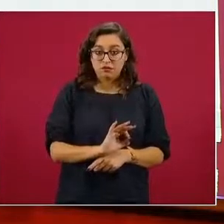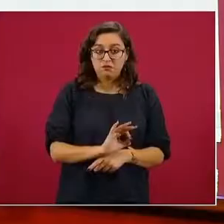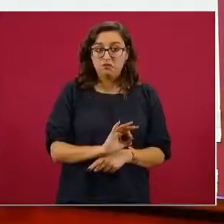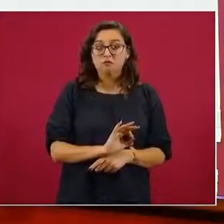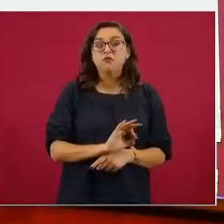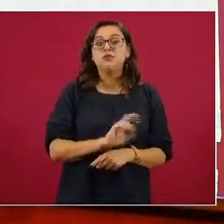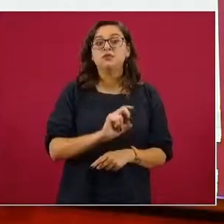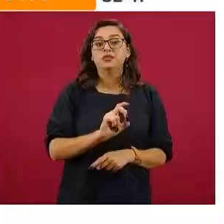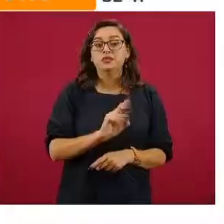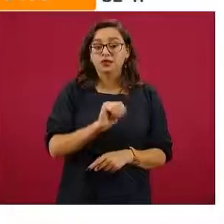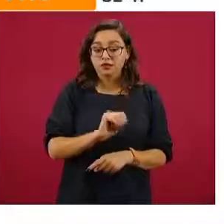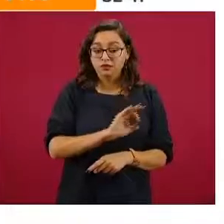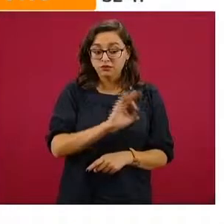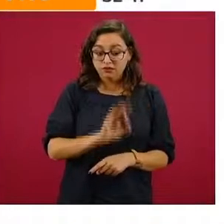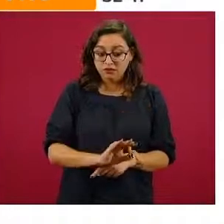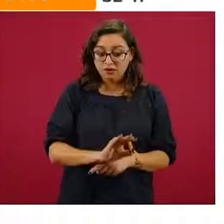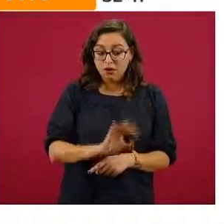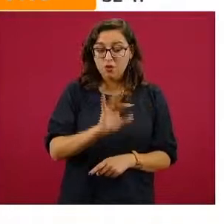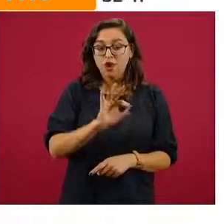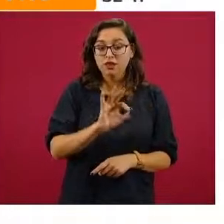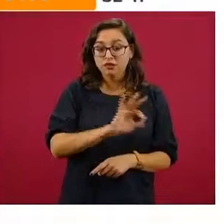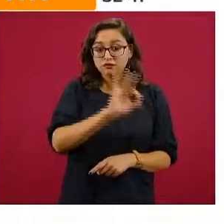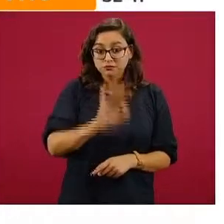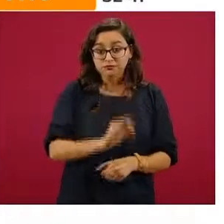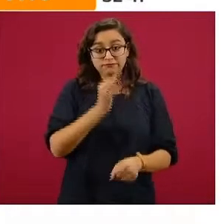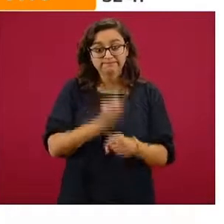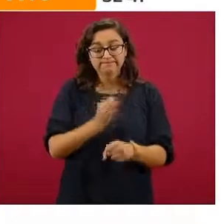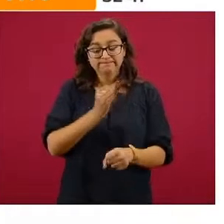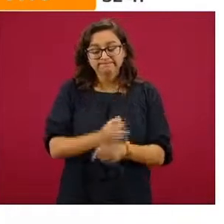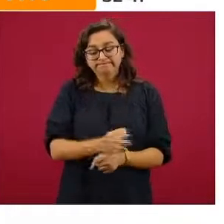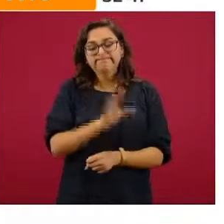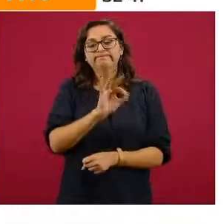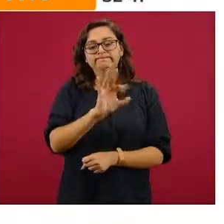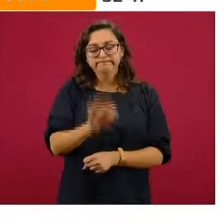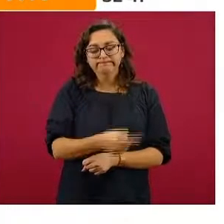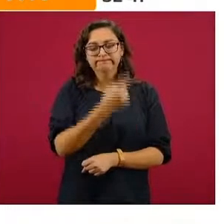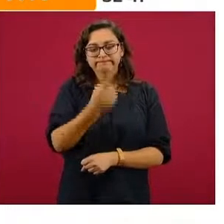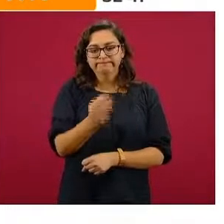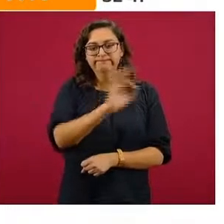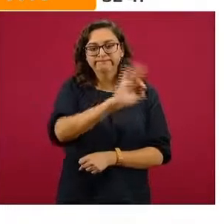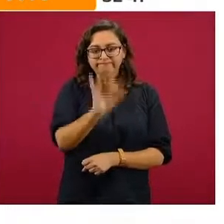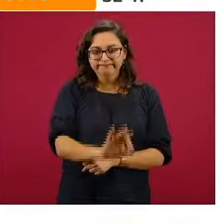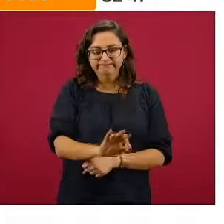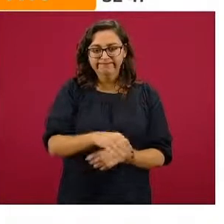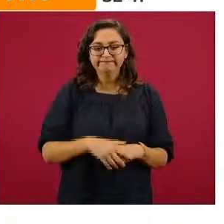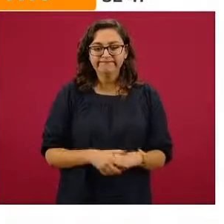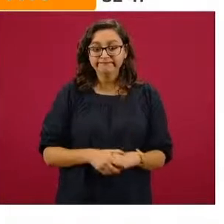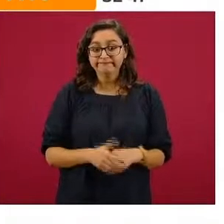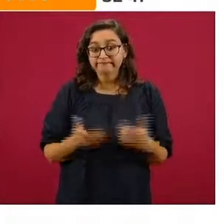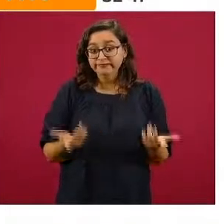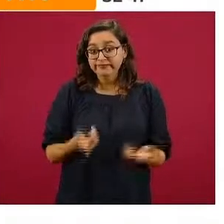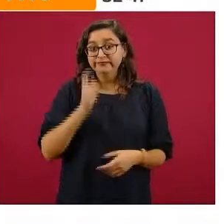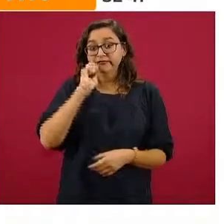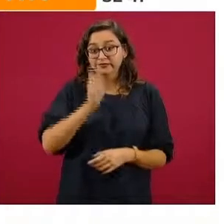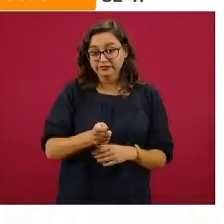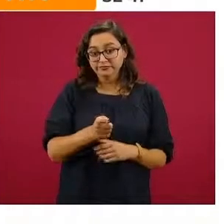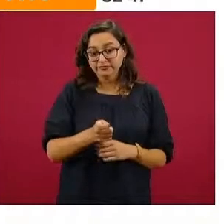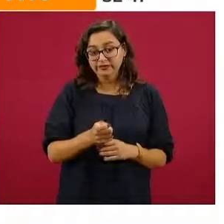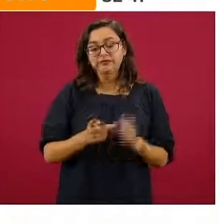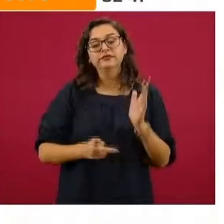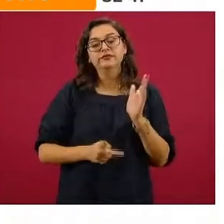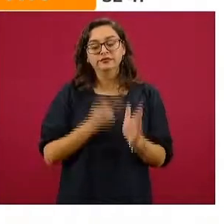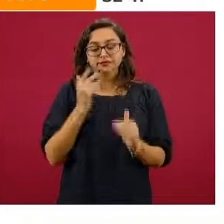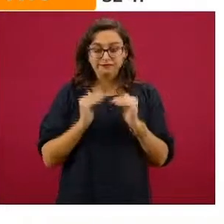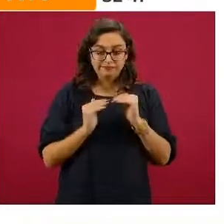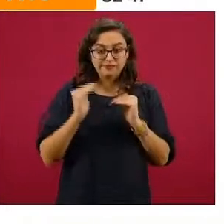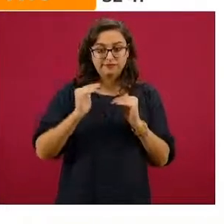39% posteriormente, 40% posteriormente y ahorita estamos en 41%. Indicador que va a la alza. ¿De